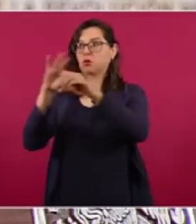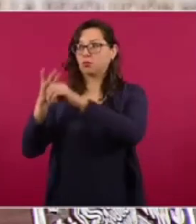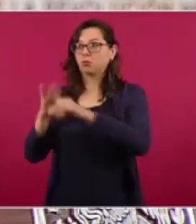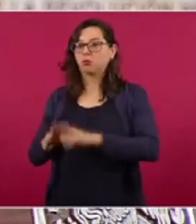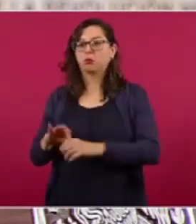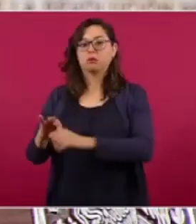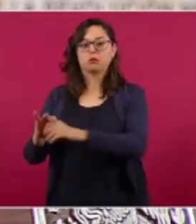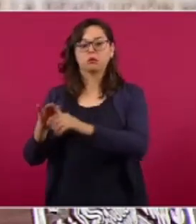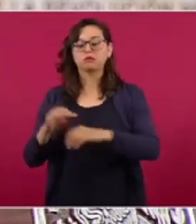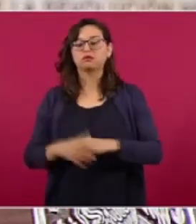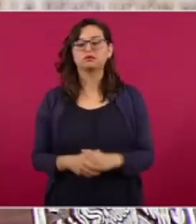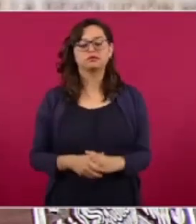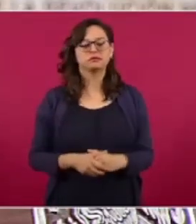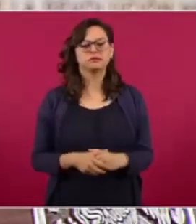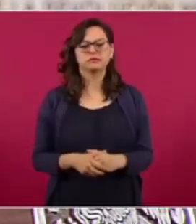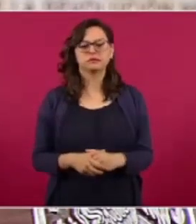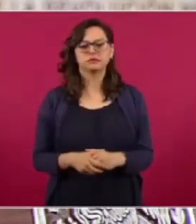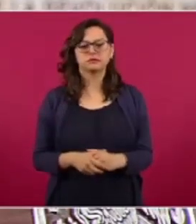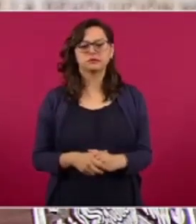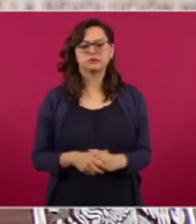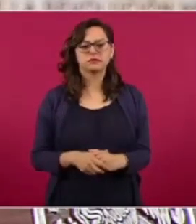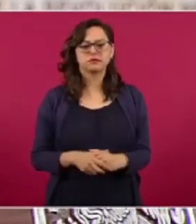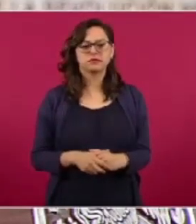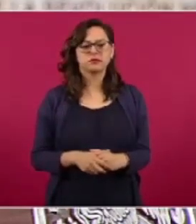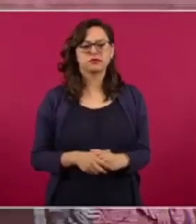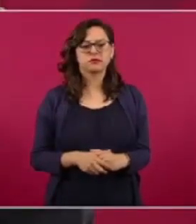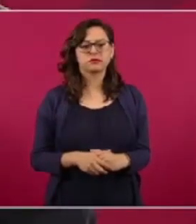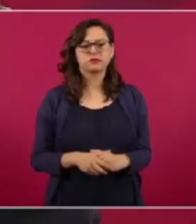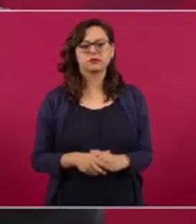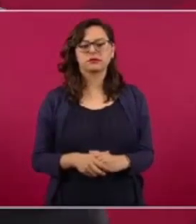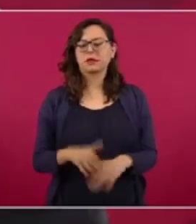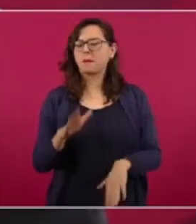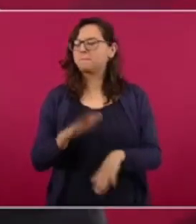más importante, lo subrayo,